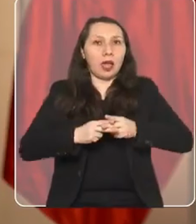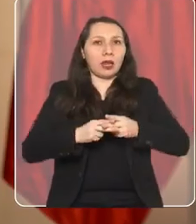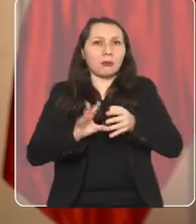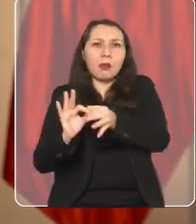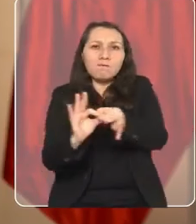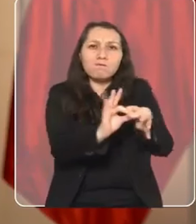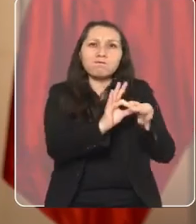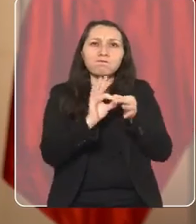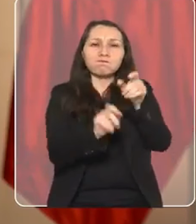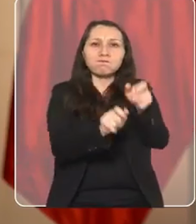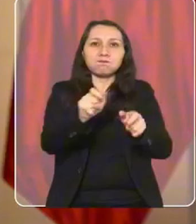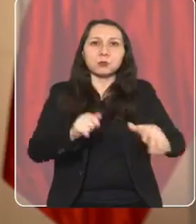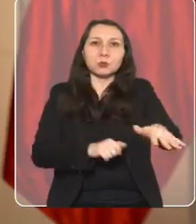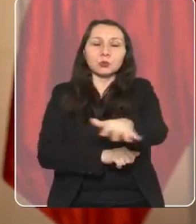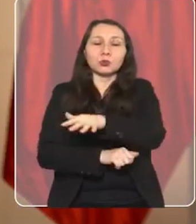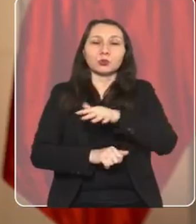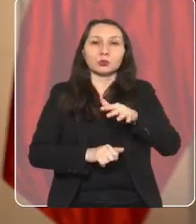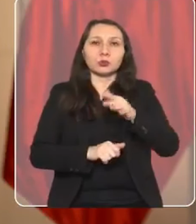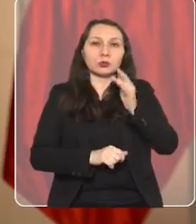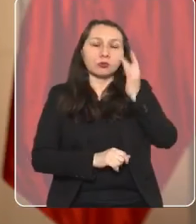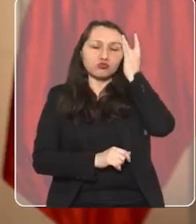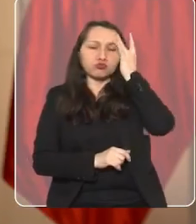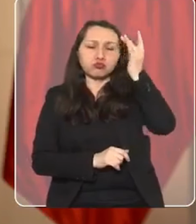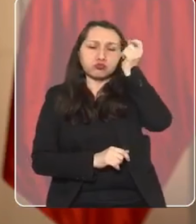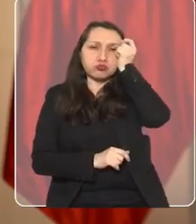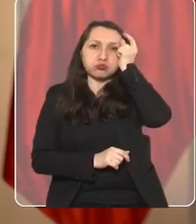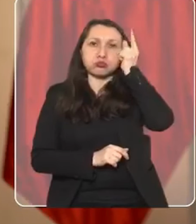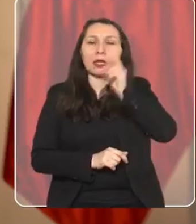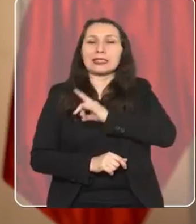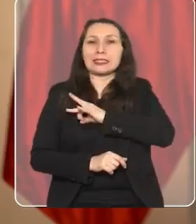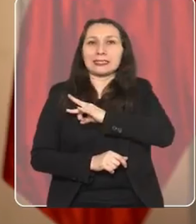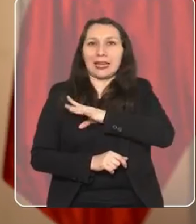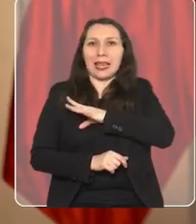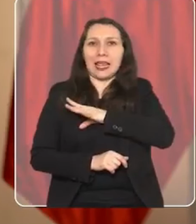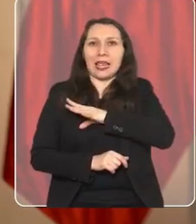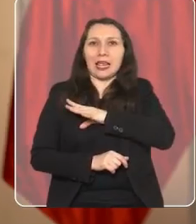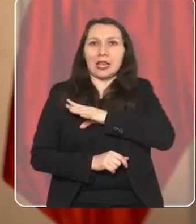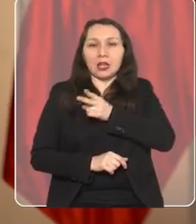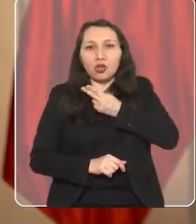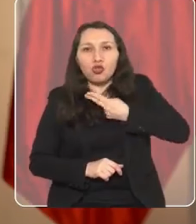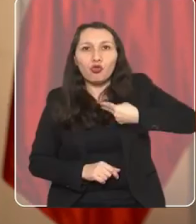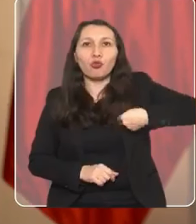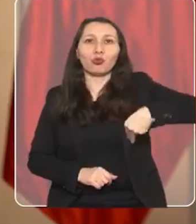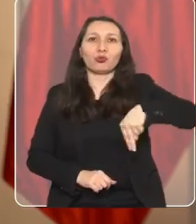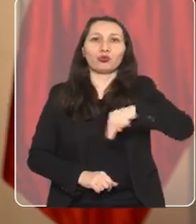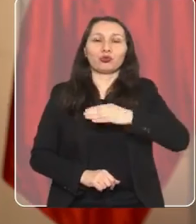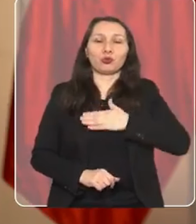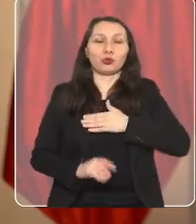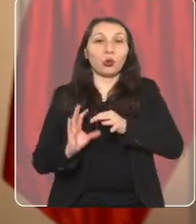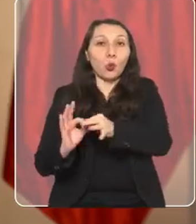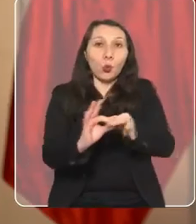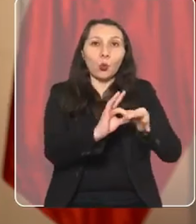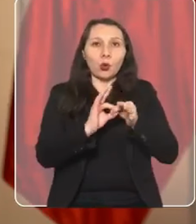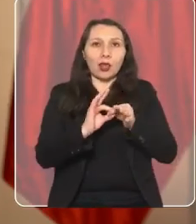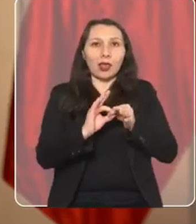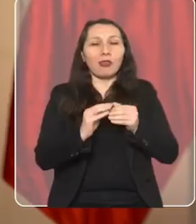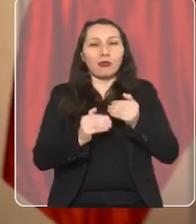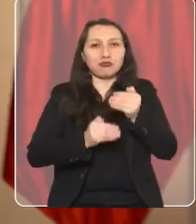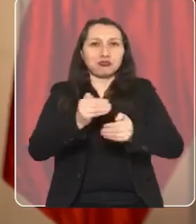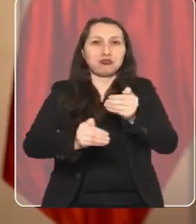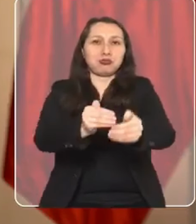para la cohesión social y el saber que chile es un nosotros que Unido